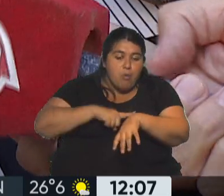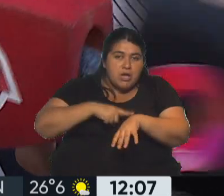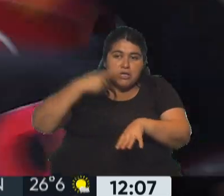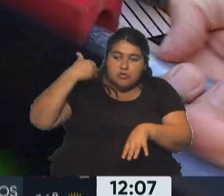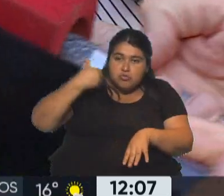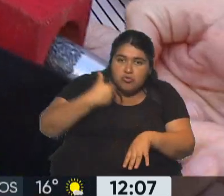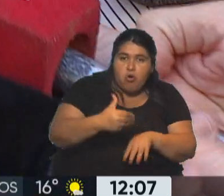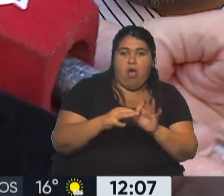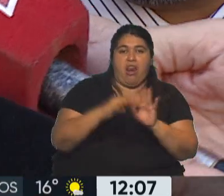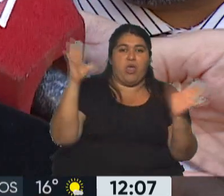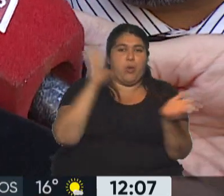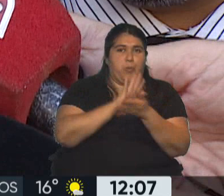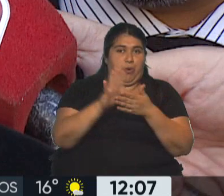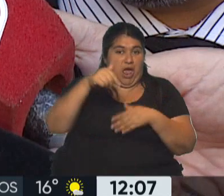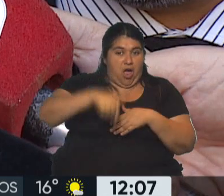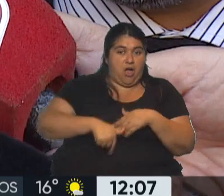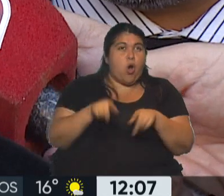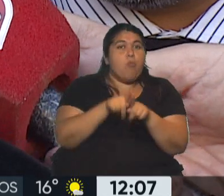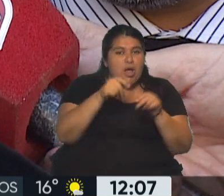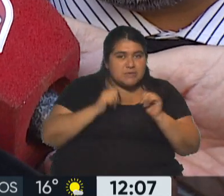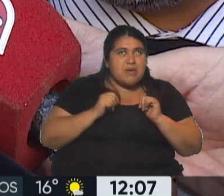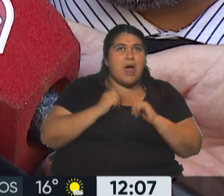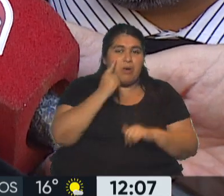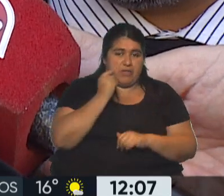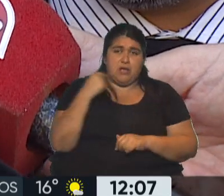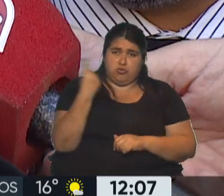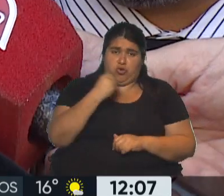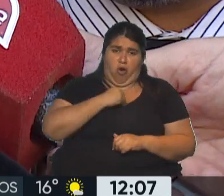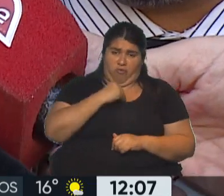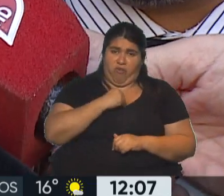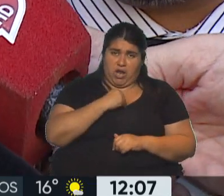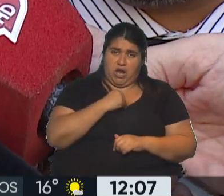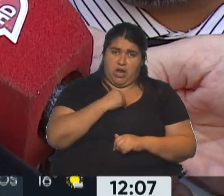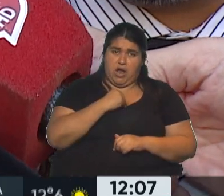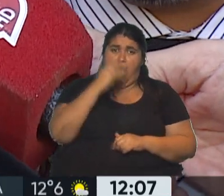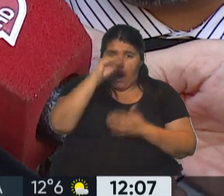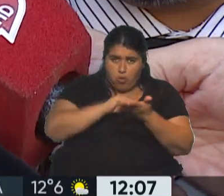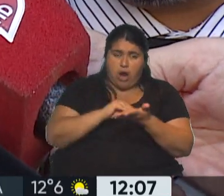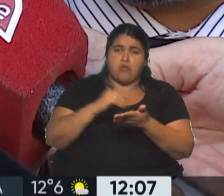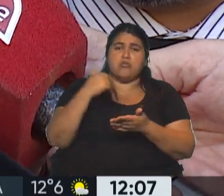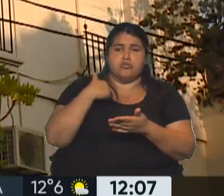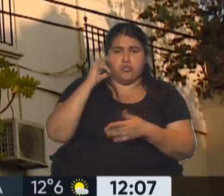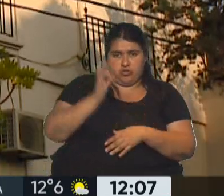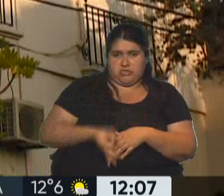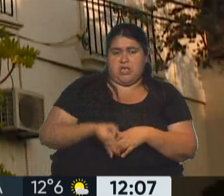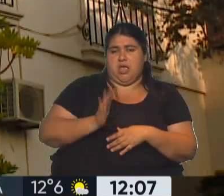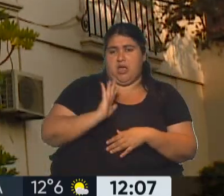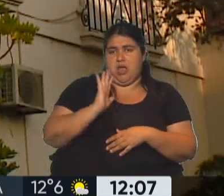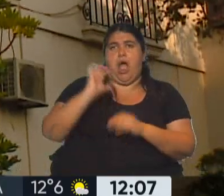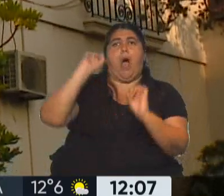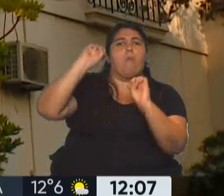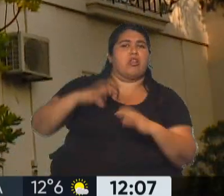las culpas? Sí, tenía mucha fe por los abogados, sabía que me iban a sacar de ahí, me iban a dejar ahí, me iban a